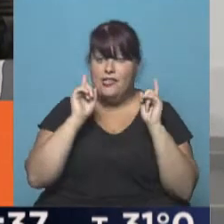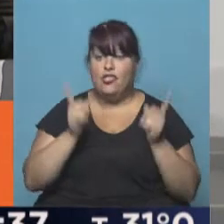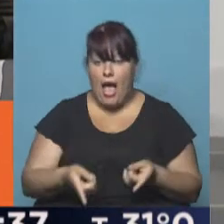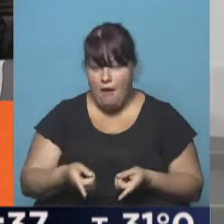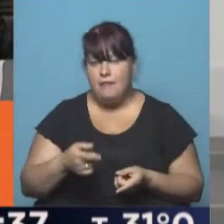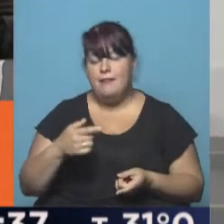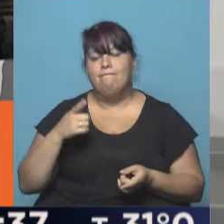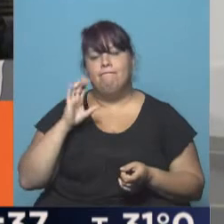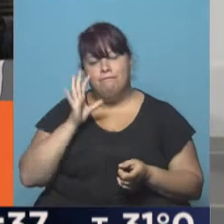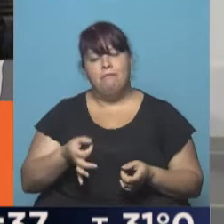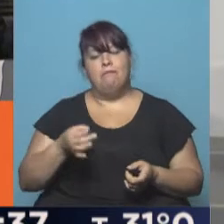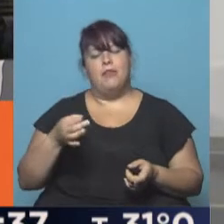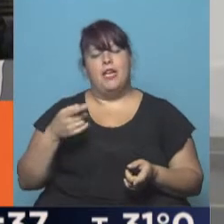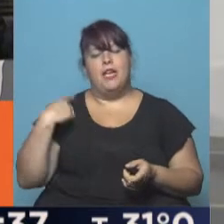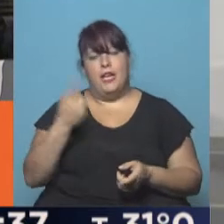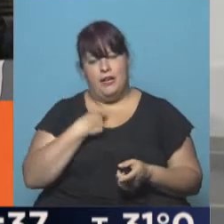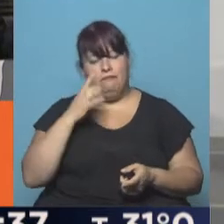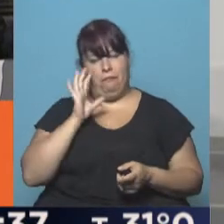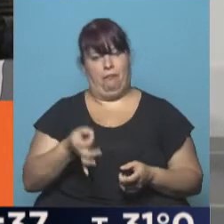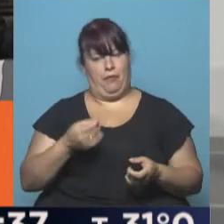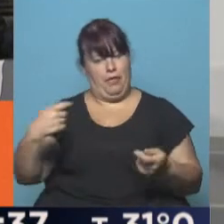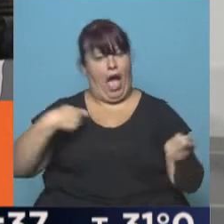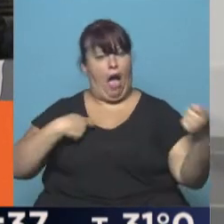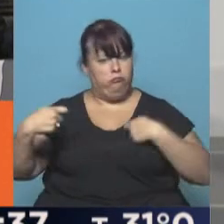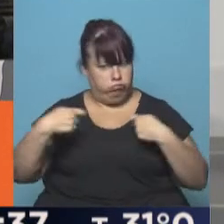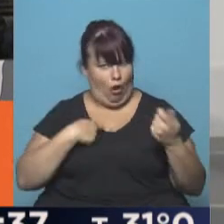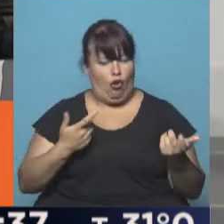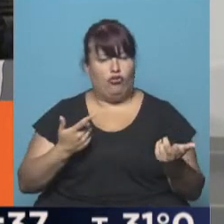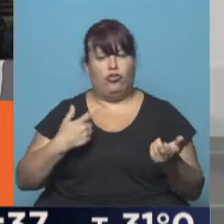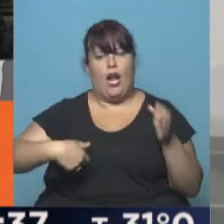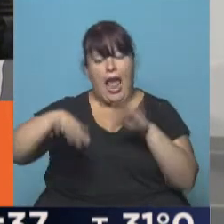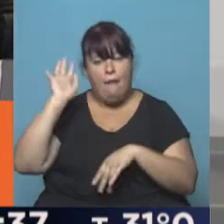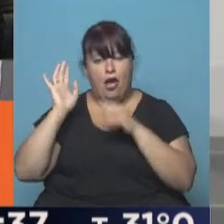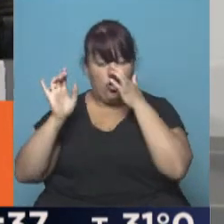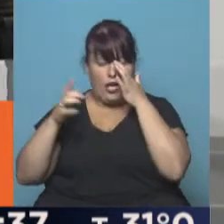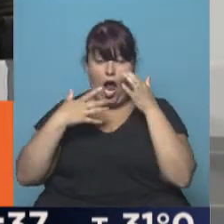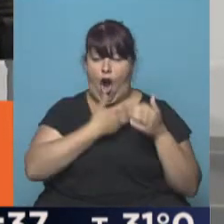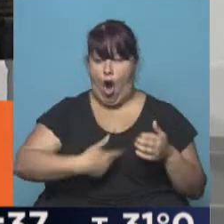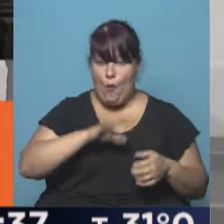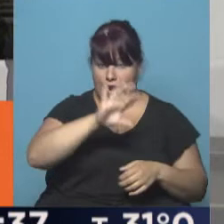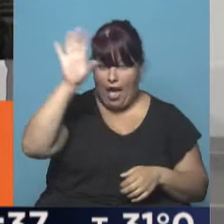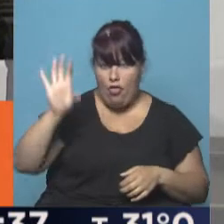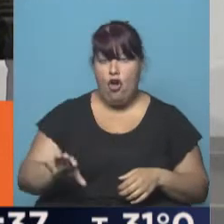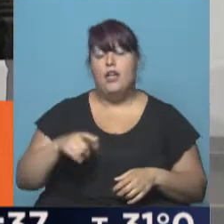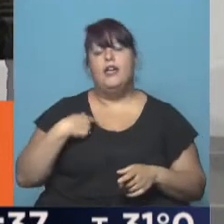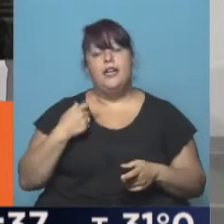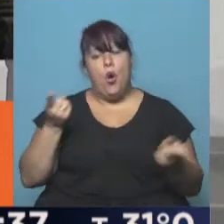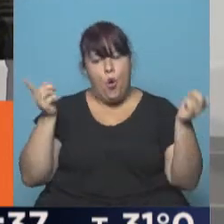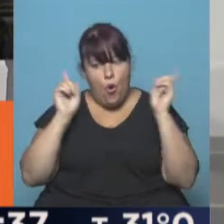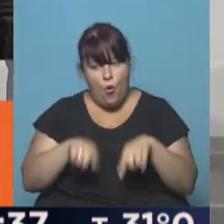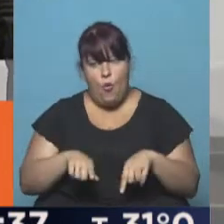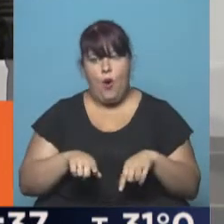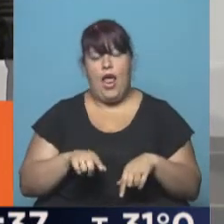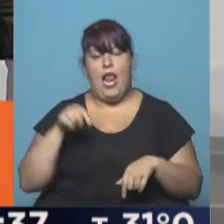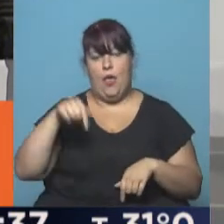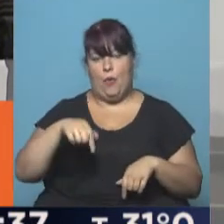nos hemos visto muy apoyados por la mayoría de los gobernadores. Lo que hemos reinstalado